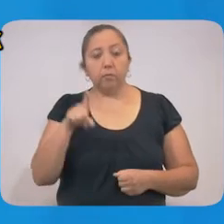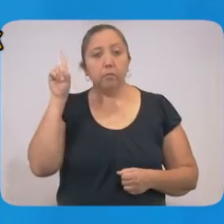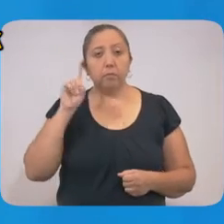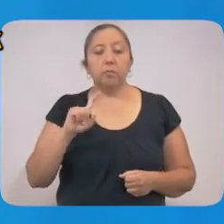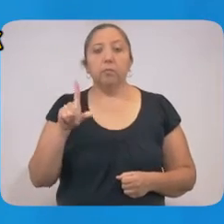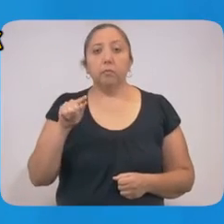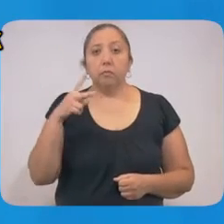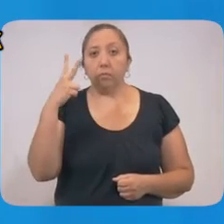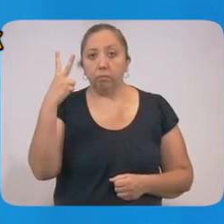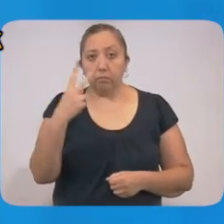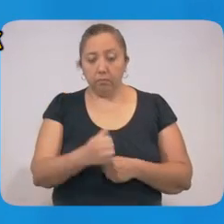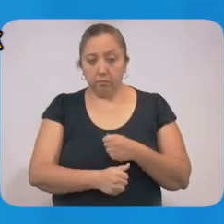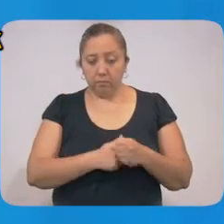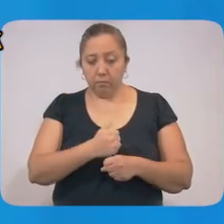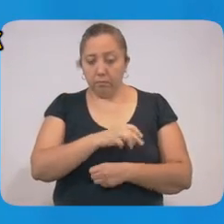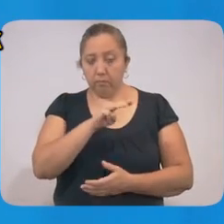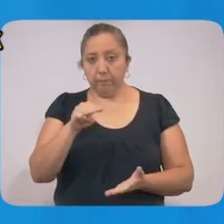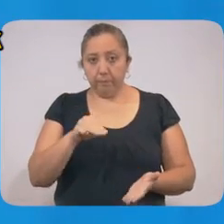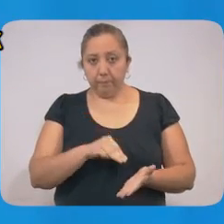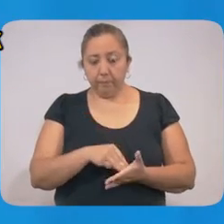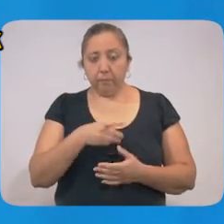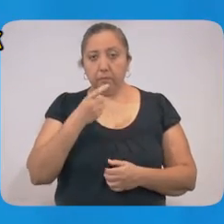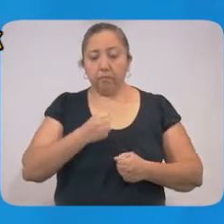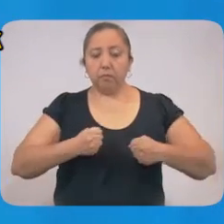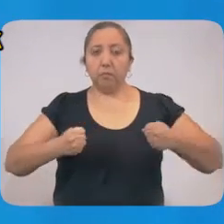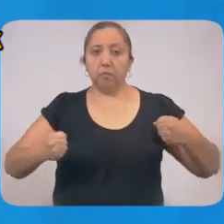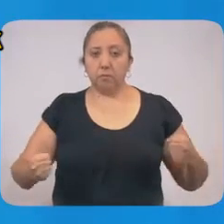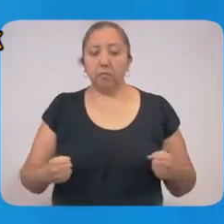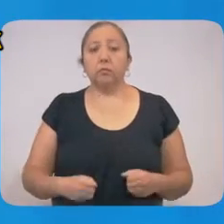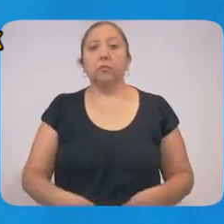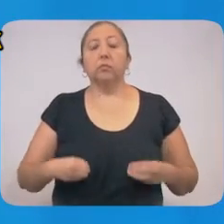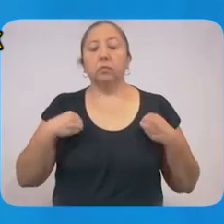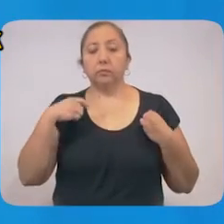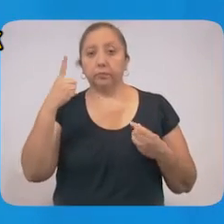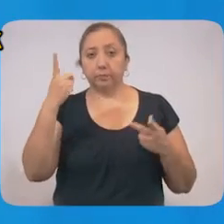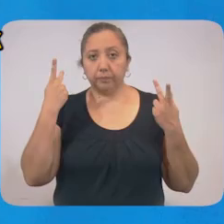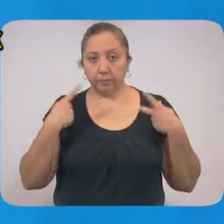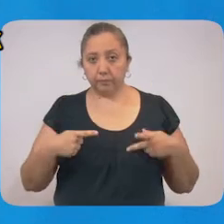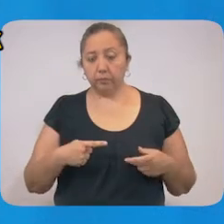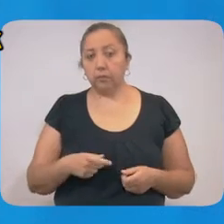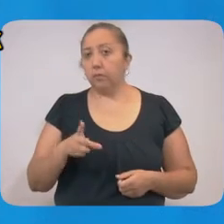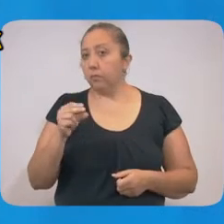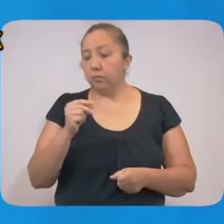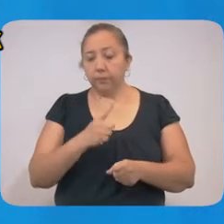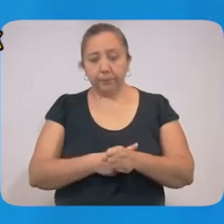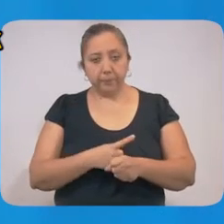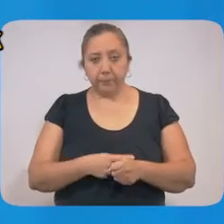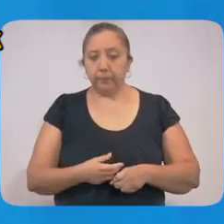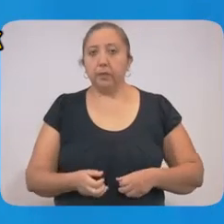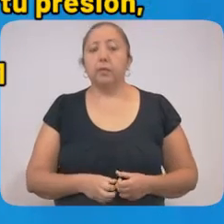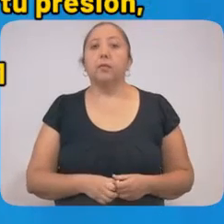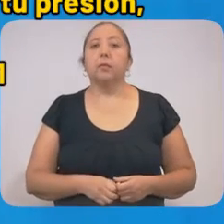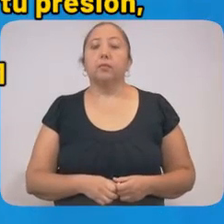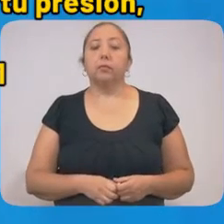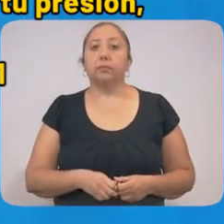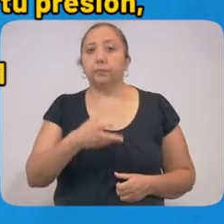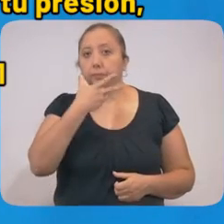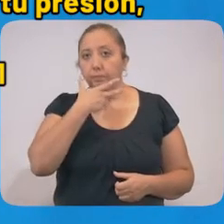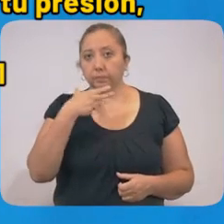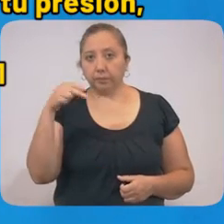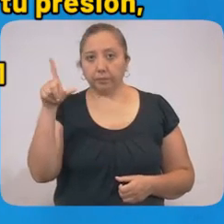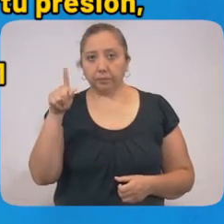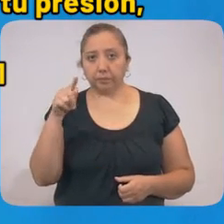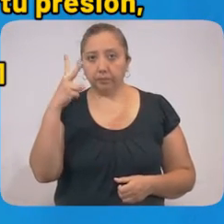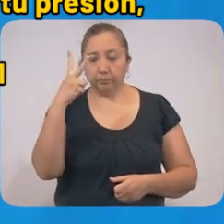de 72 años de Mérida, con antecedente de obesidad. Vivía con una persona que no presenta síntomas. Hombre